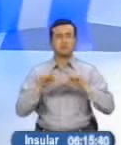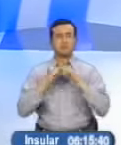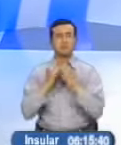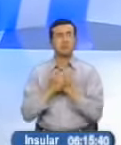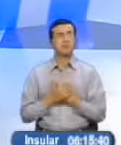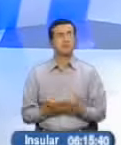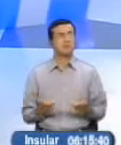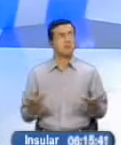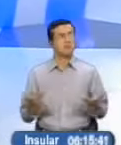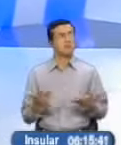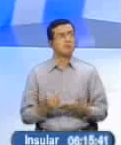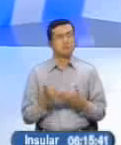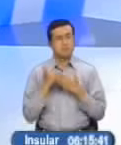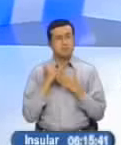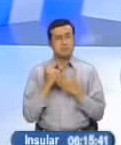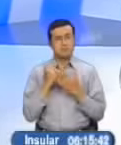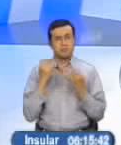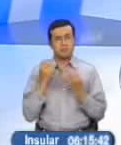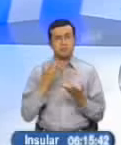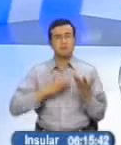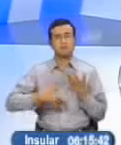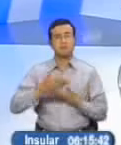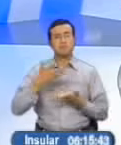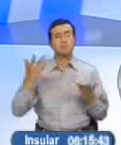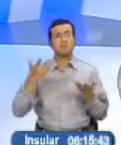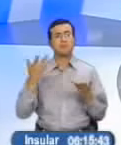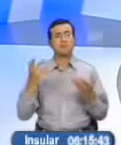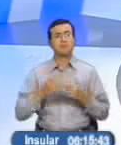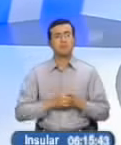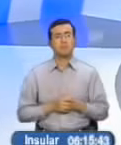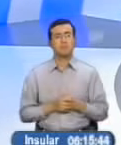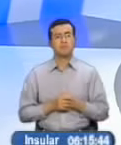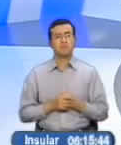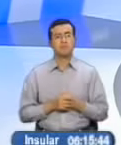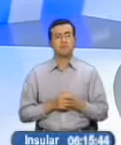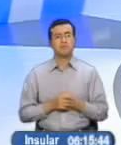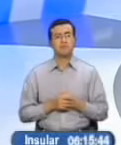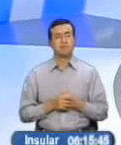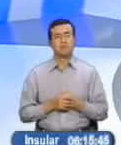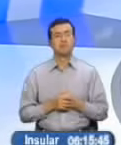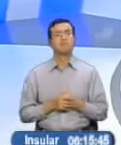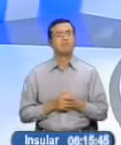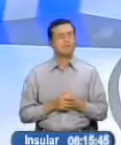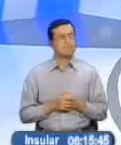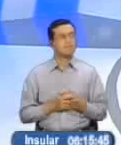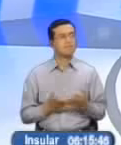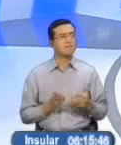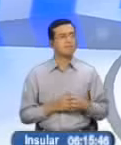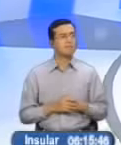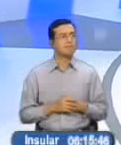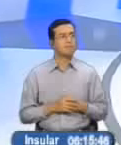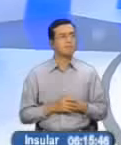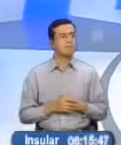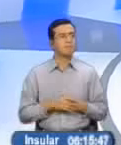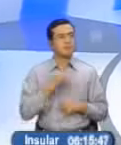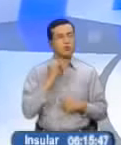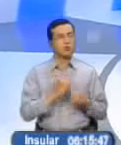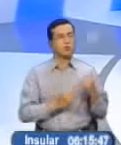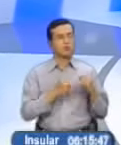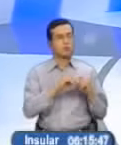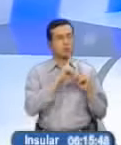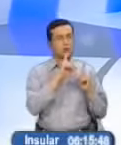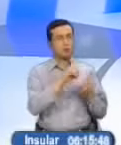colectiva que permita devolver esa normalidad. Ok, y una última